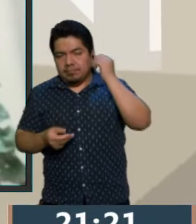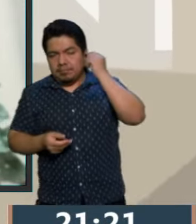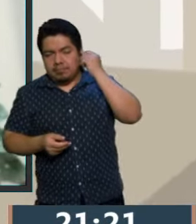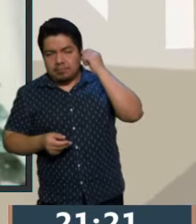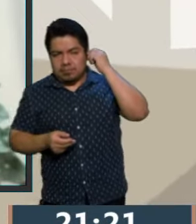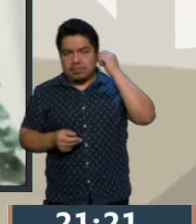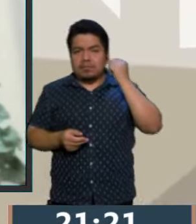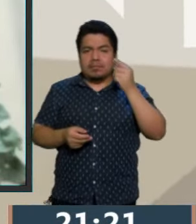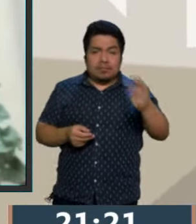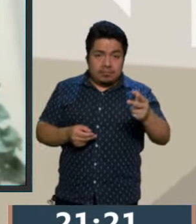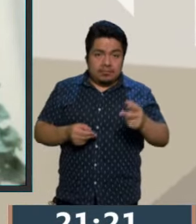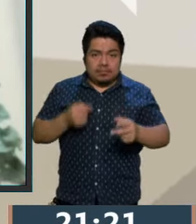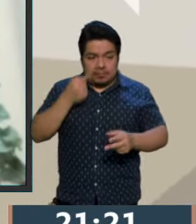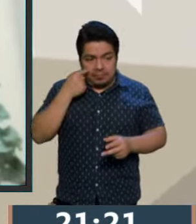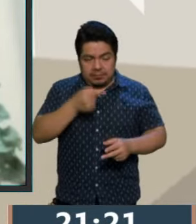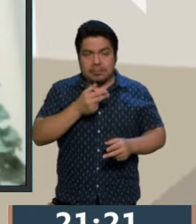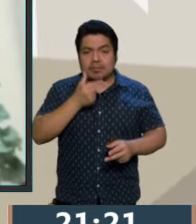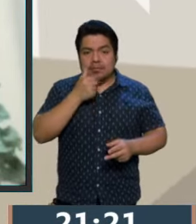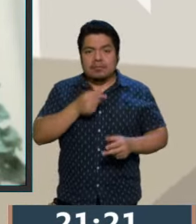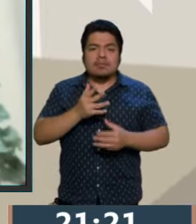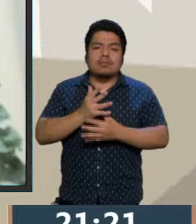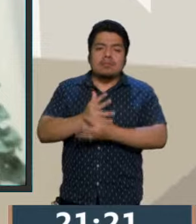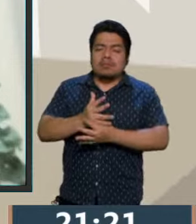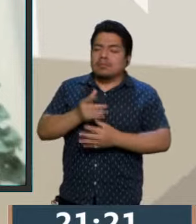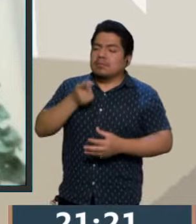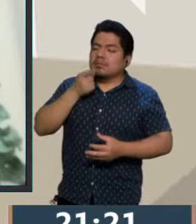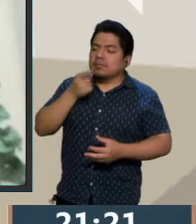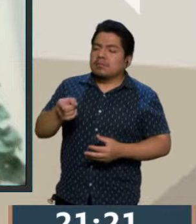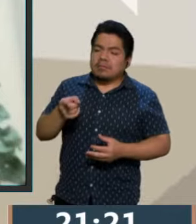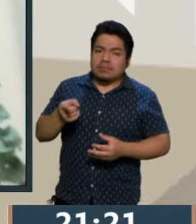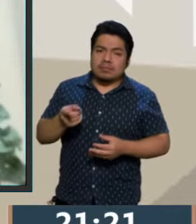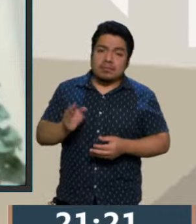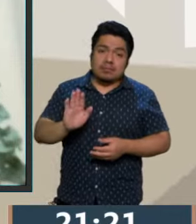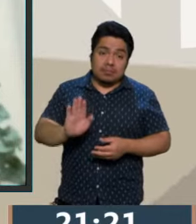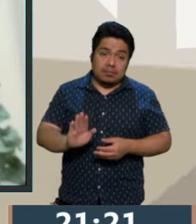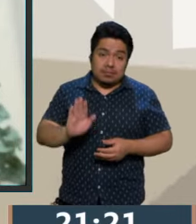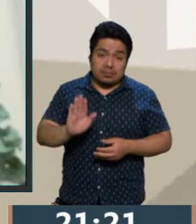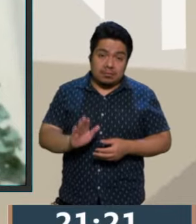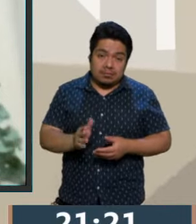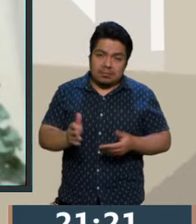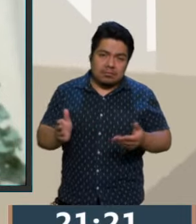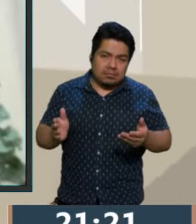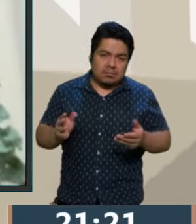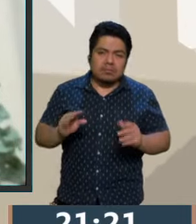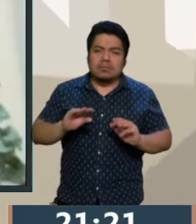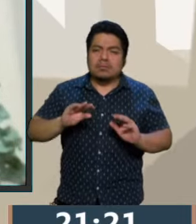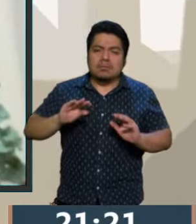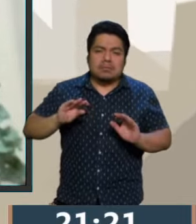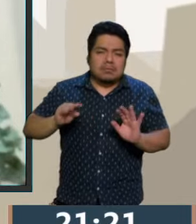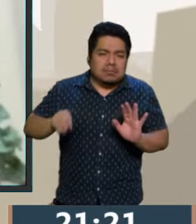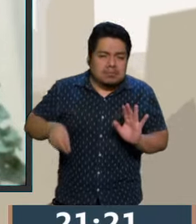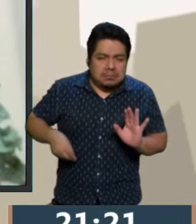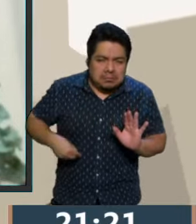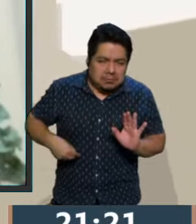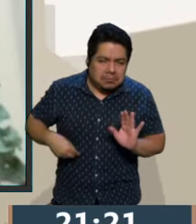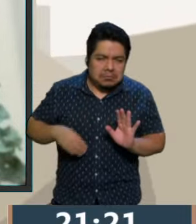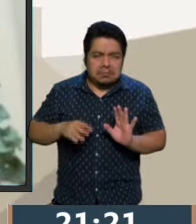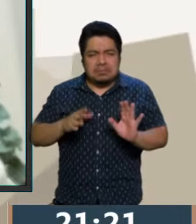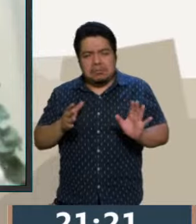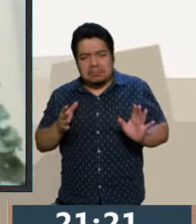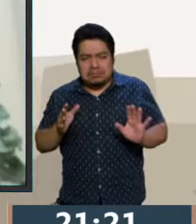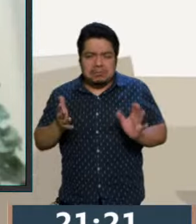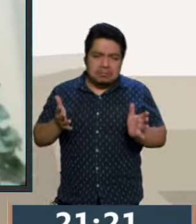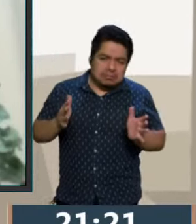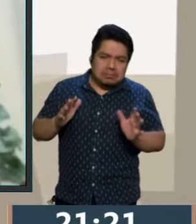Él en un principio declara que seguramente fue un accidente fatal